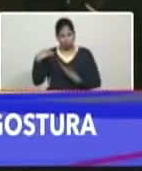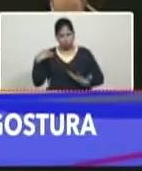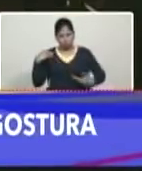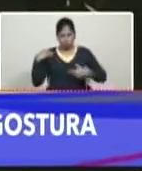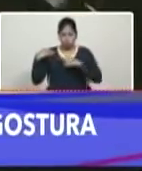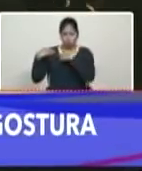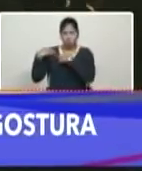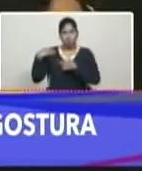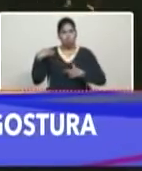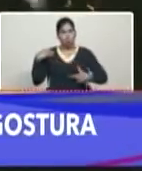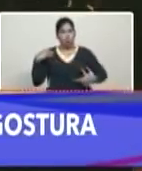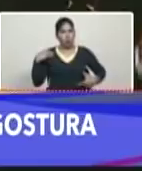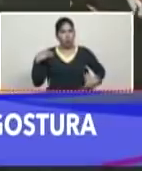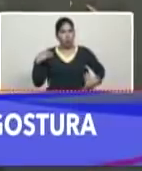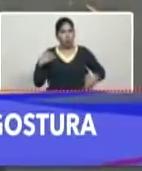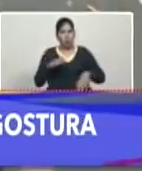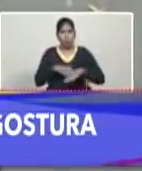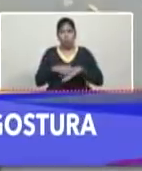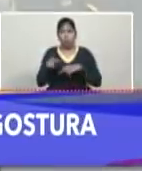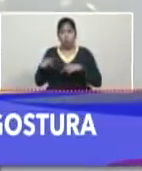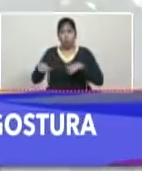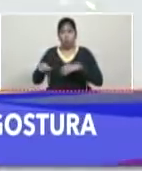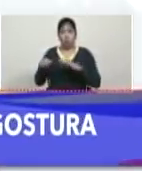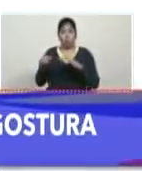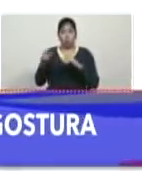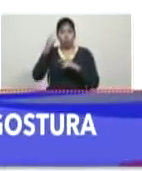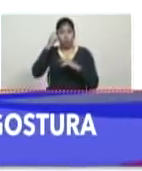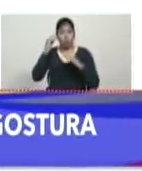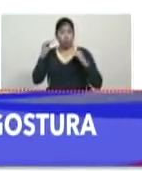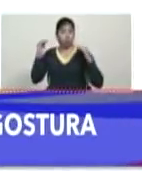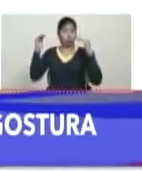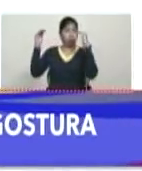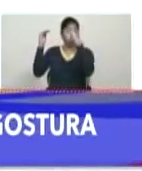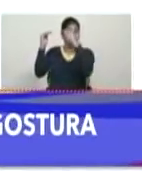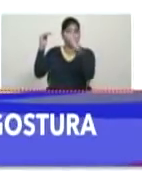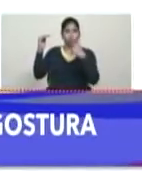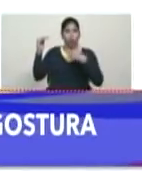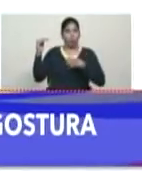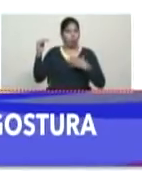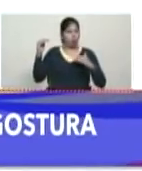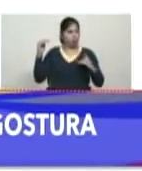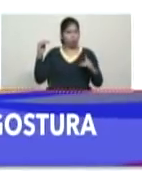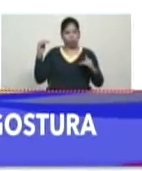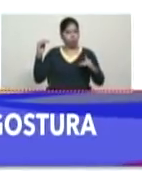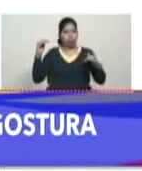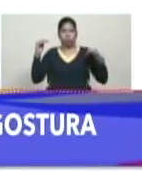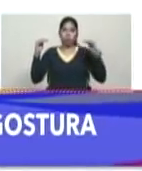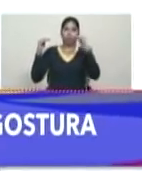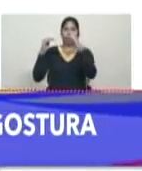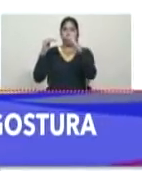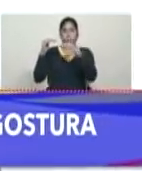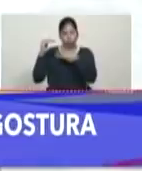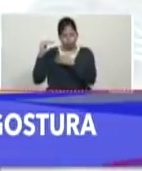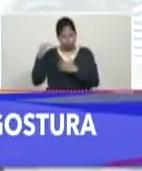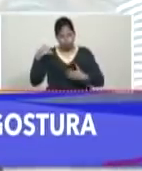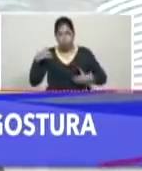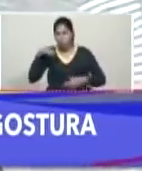un acto de la magnitud y del tamaño de este acto del 200 aniversario de Angostura.